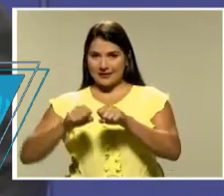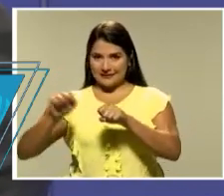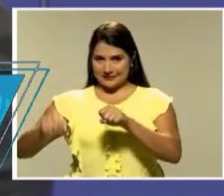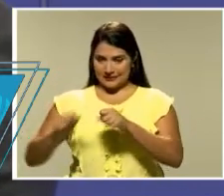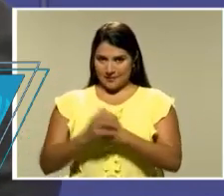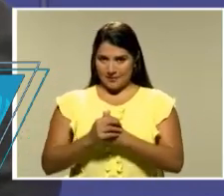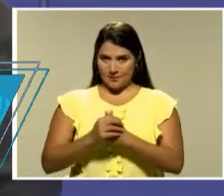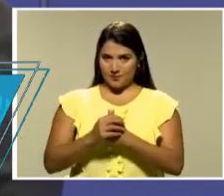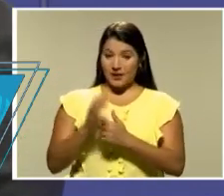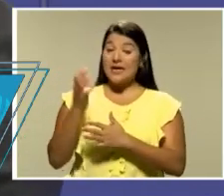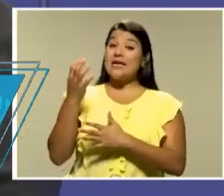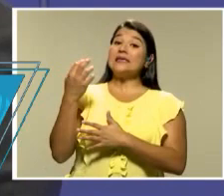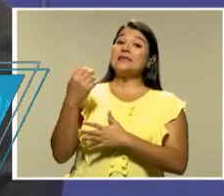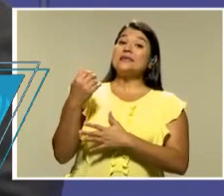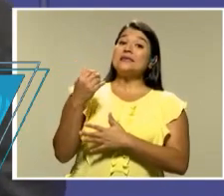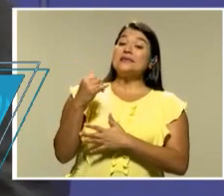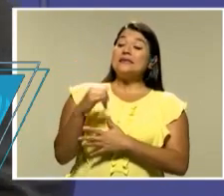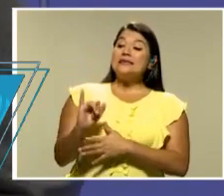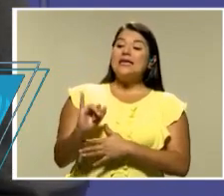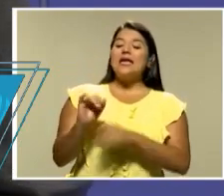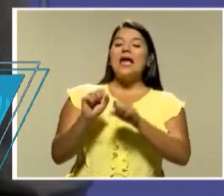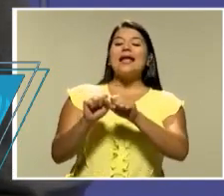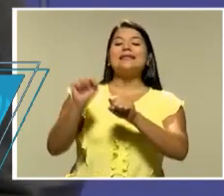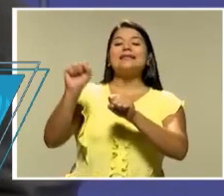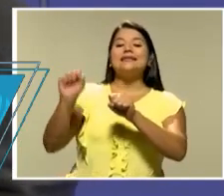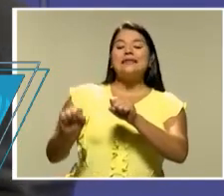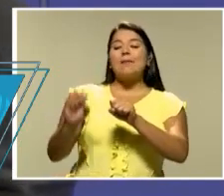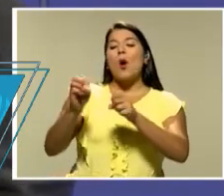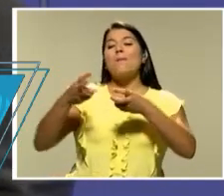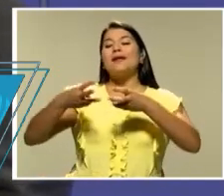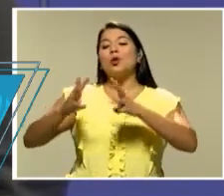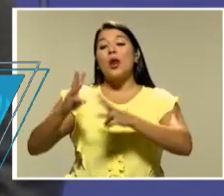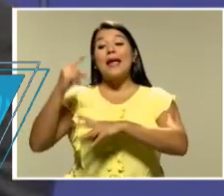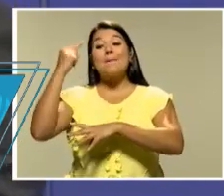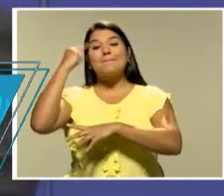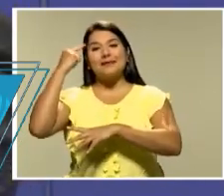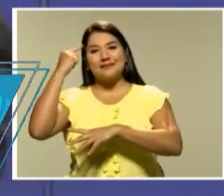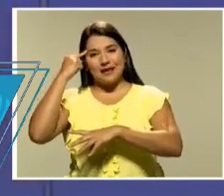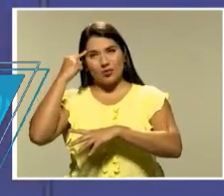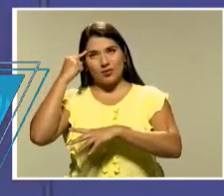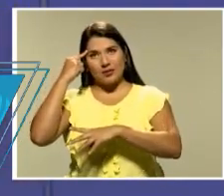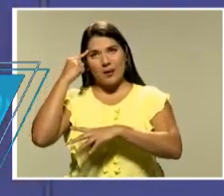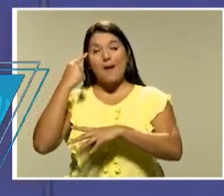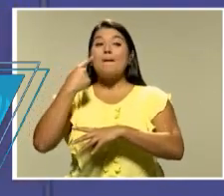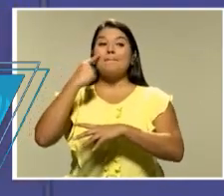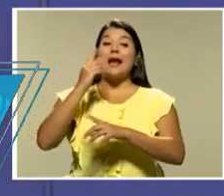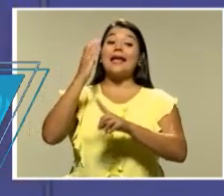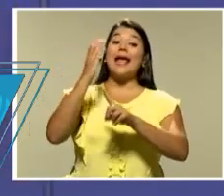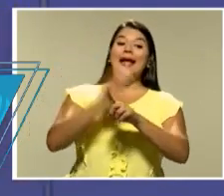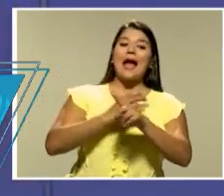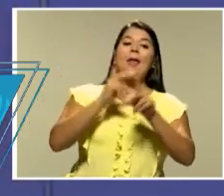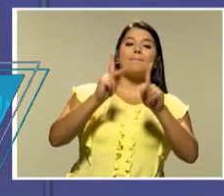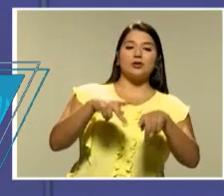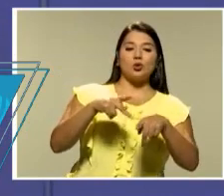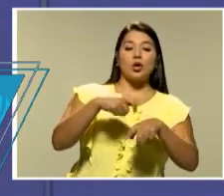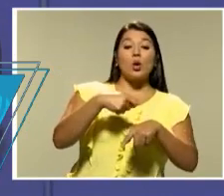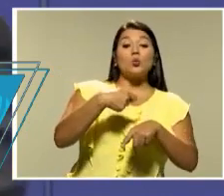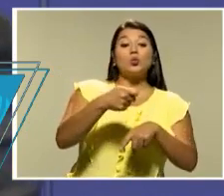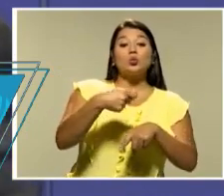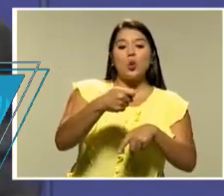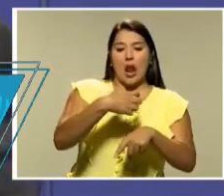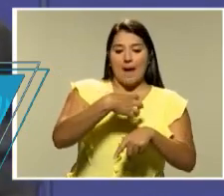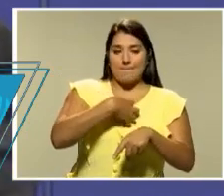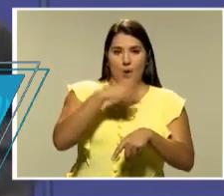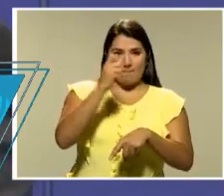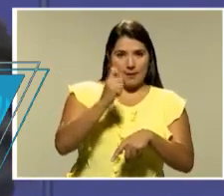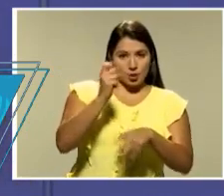pensión, no haría ninguna diferencia. Los 30 trabajadores de 1970 financian 30 pensiones hoy. Los